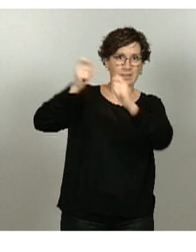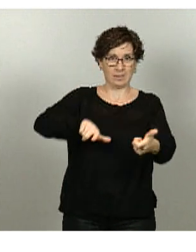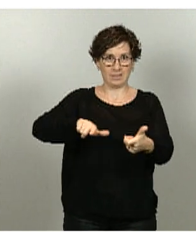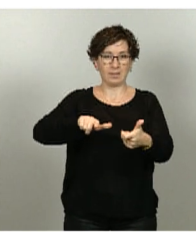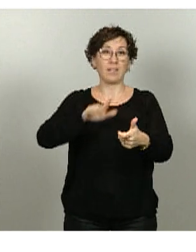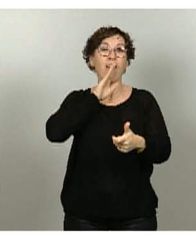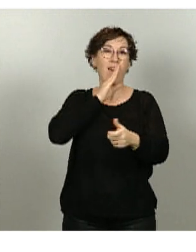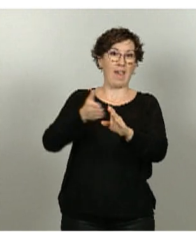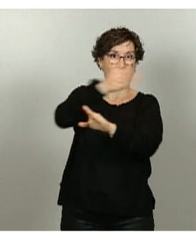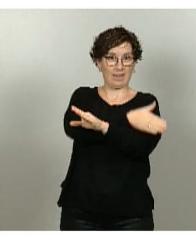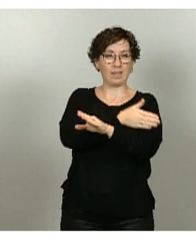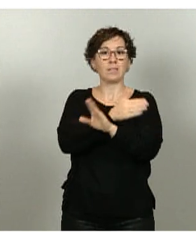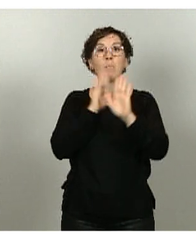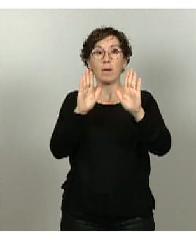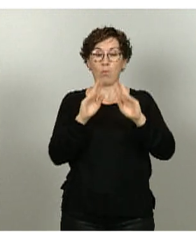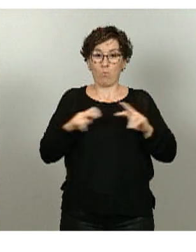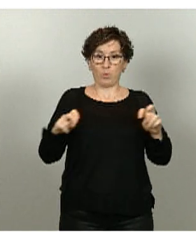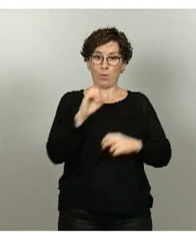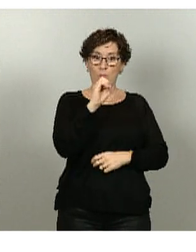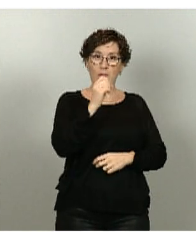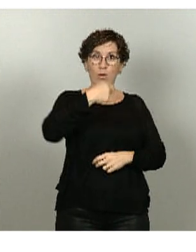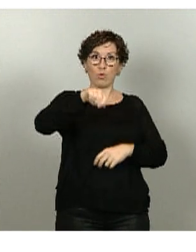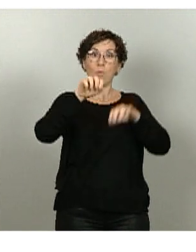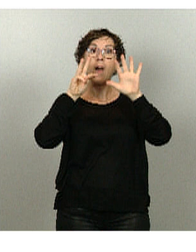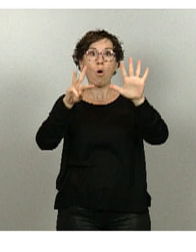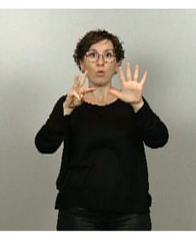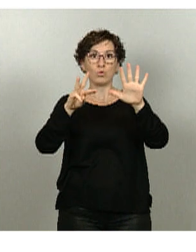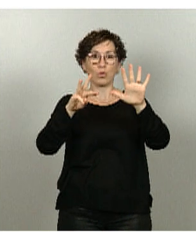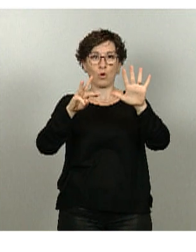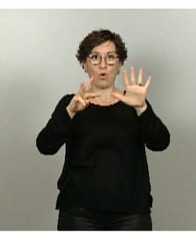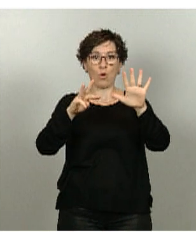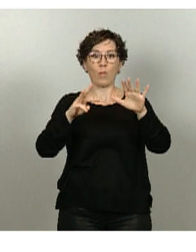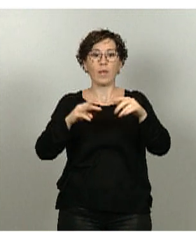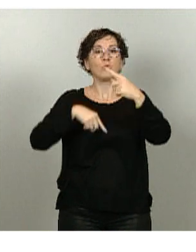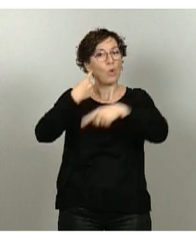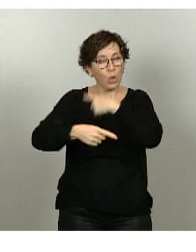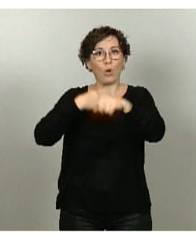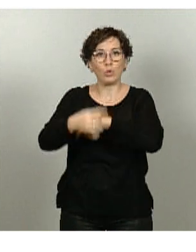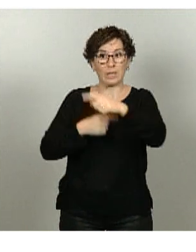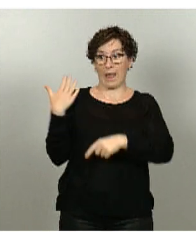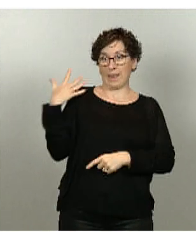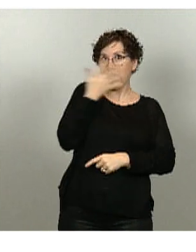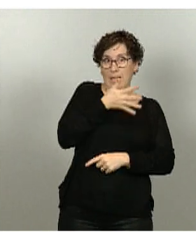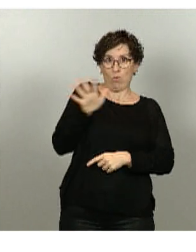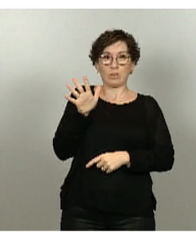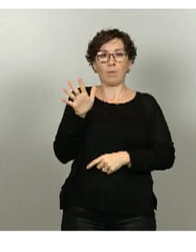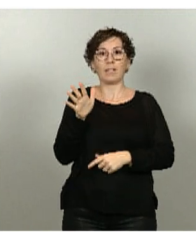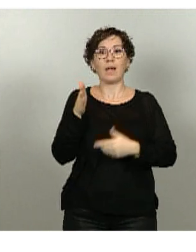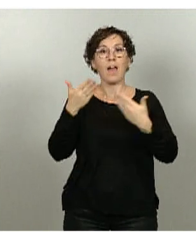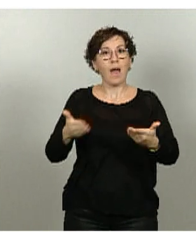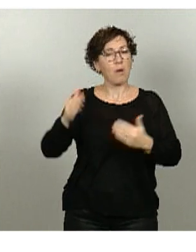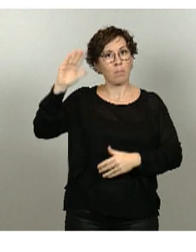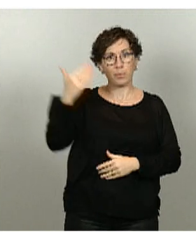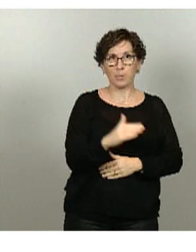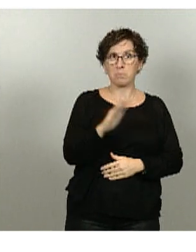del 0,8 hace 5 semanas de incremento diario, 0,8%, a un incremento menor del